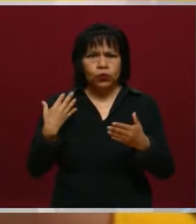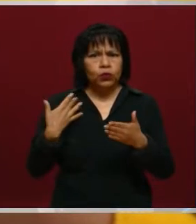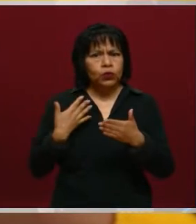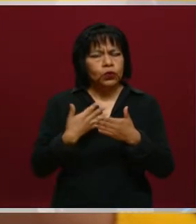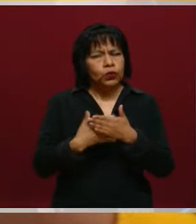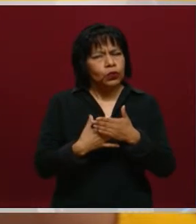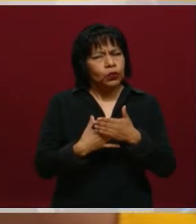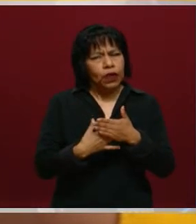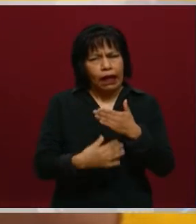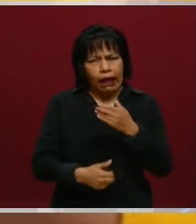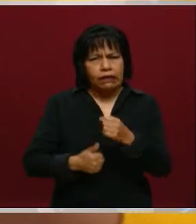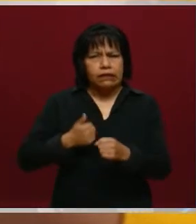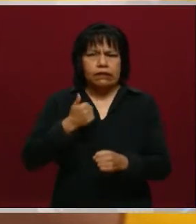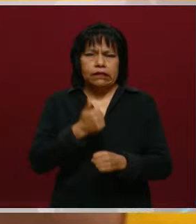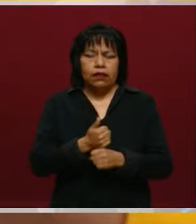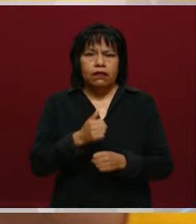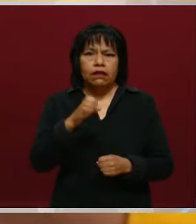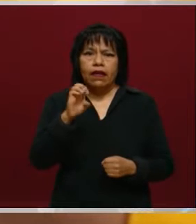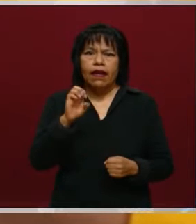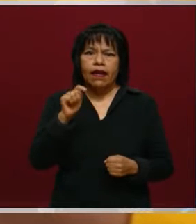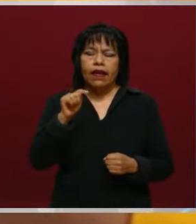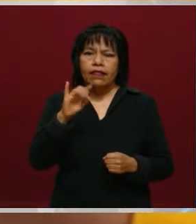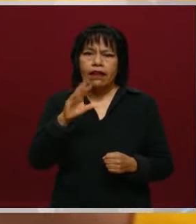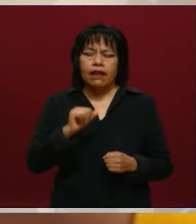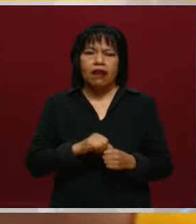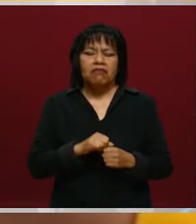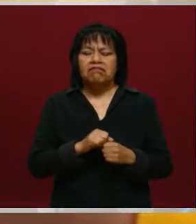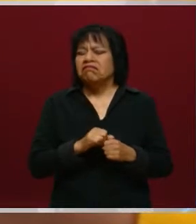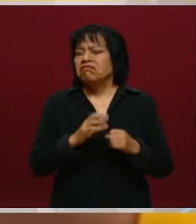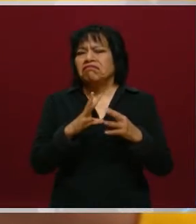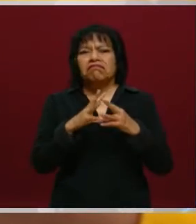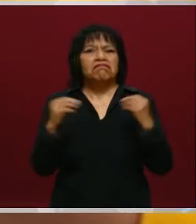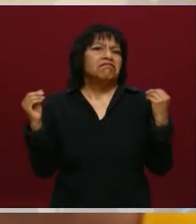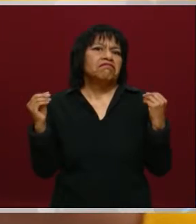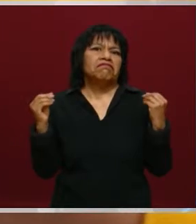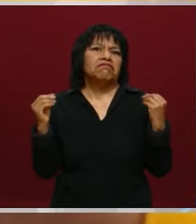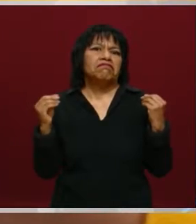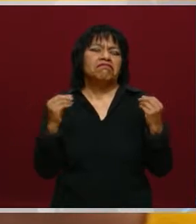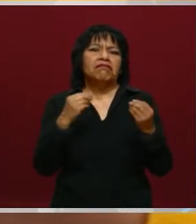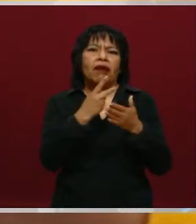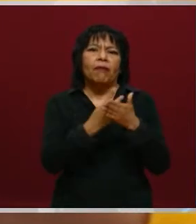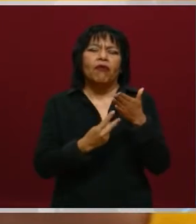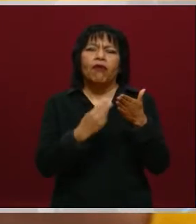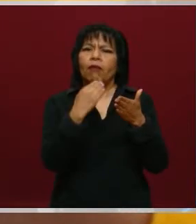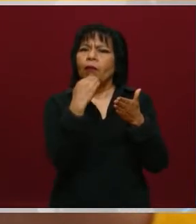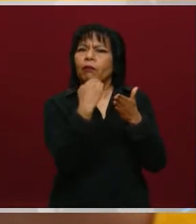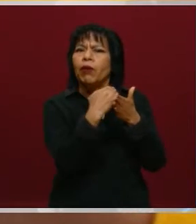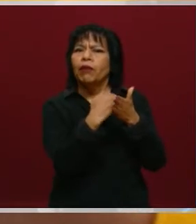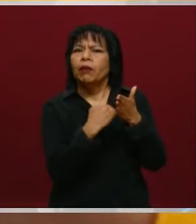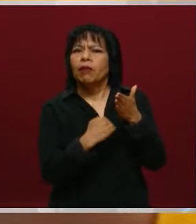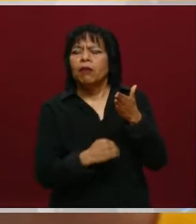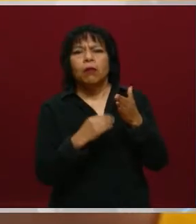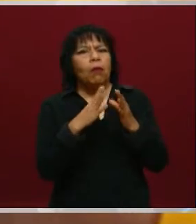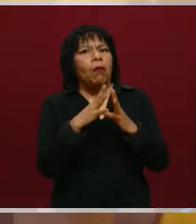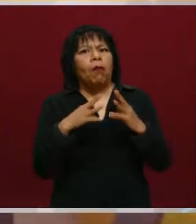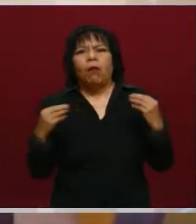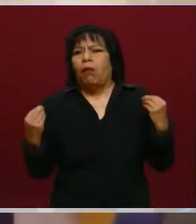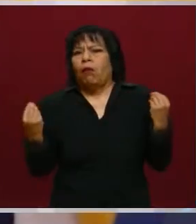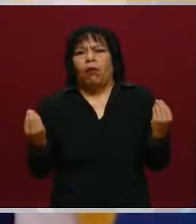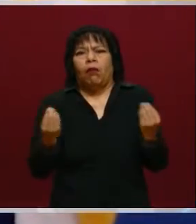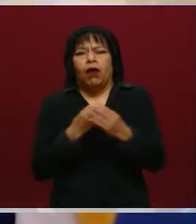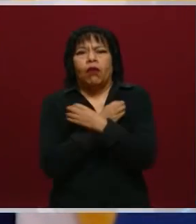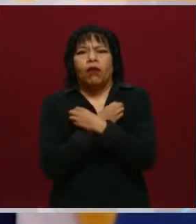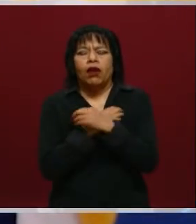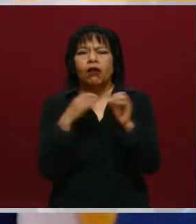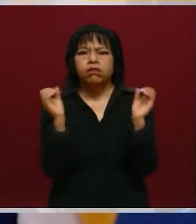la ética desapareció de los de los programas de dólares de los programas de educación